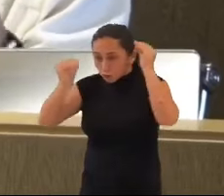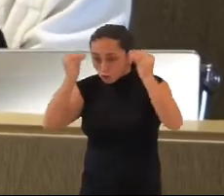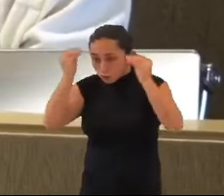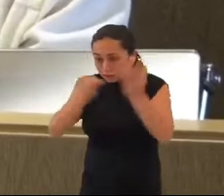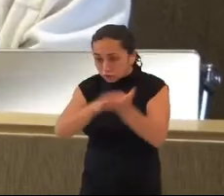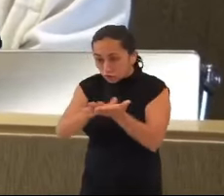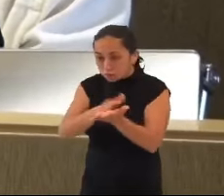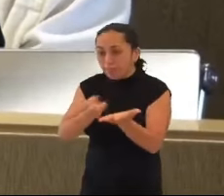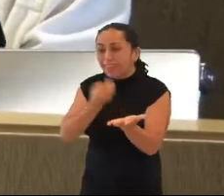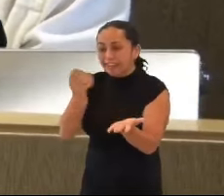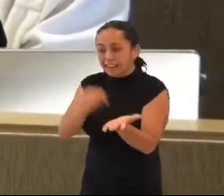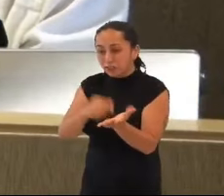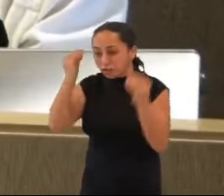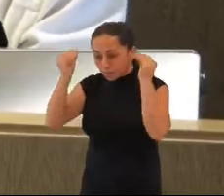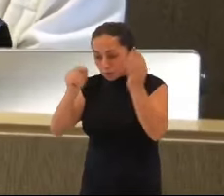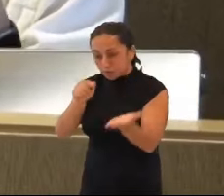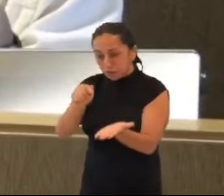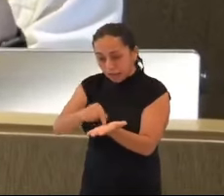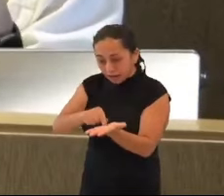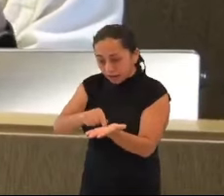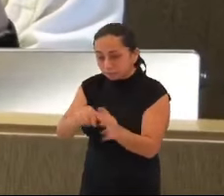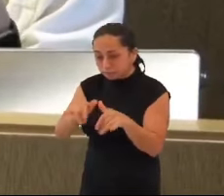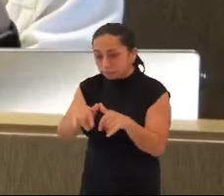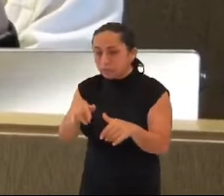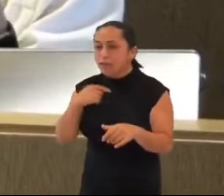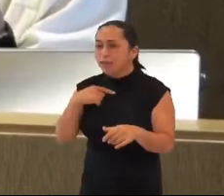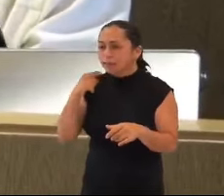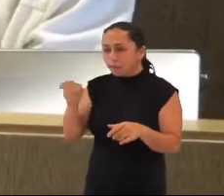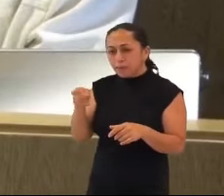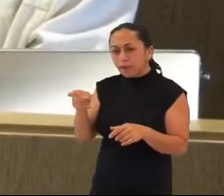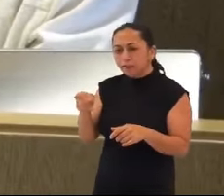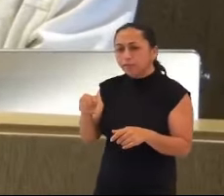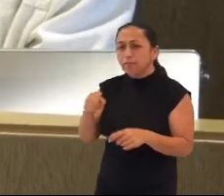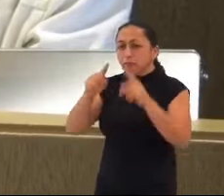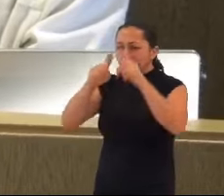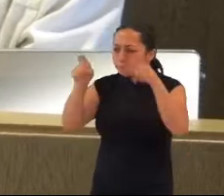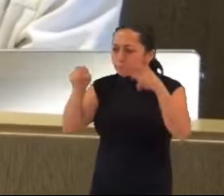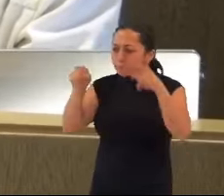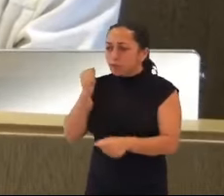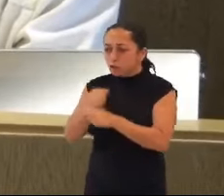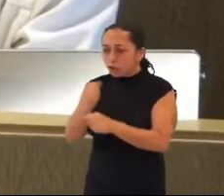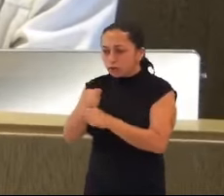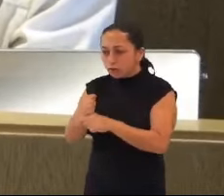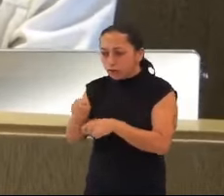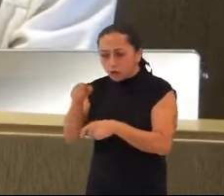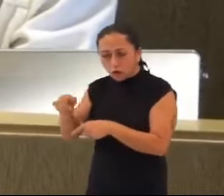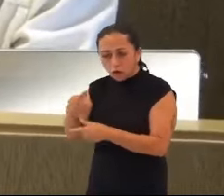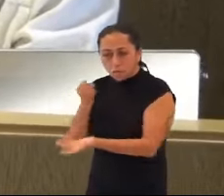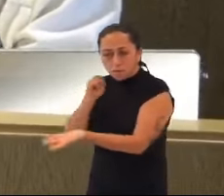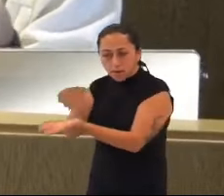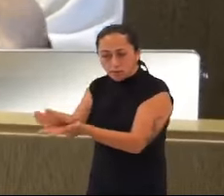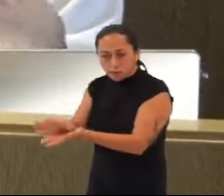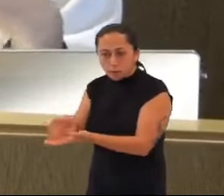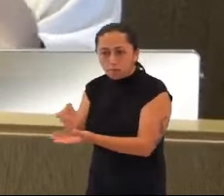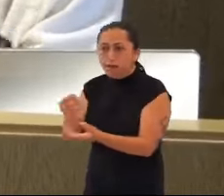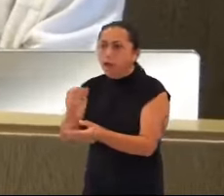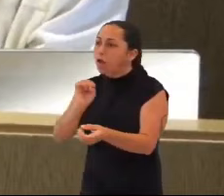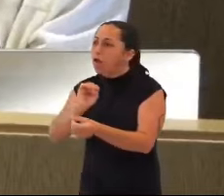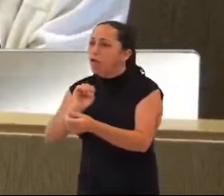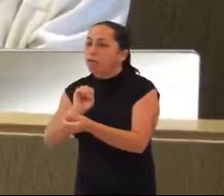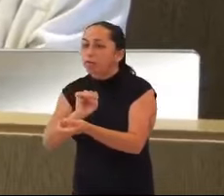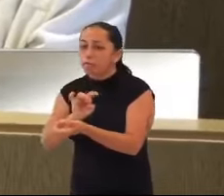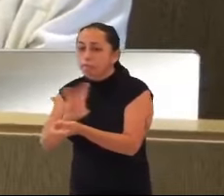la propia patronal fue intimada por el Ministerio de Trabajo para retrotraerse en los despidos, porque no